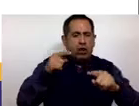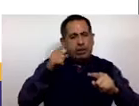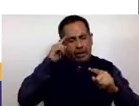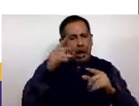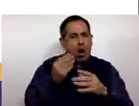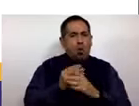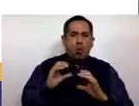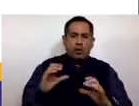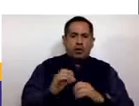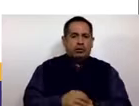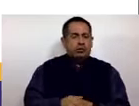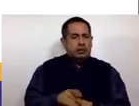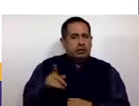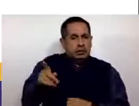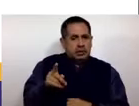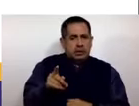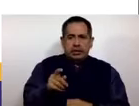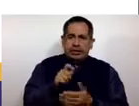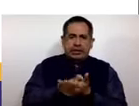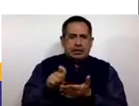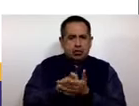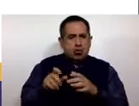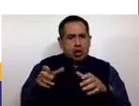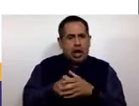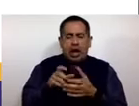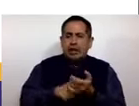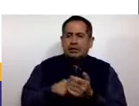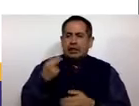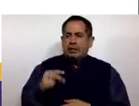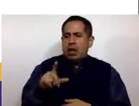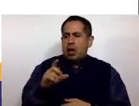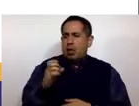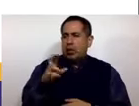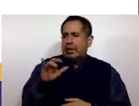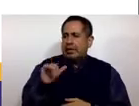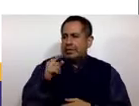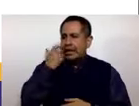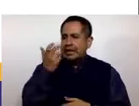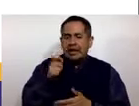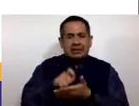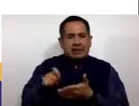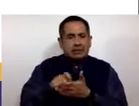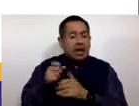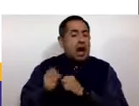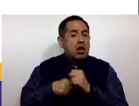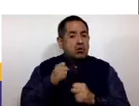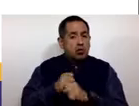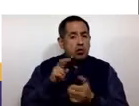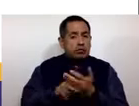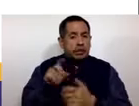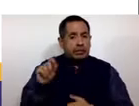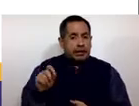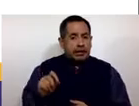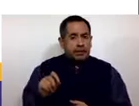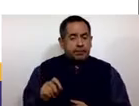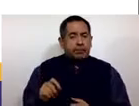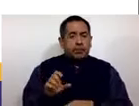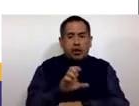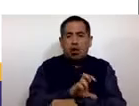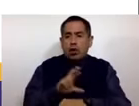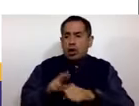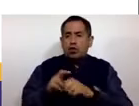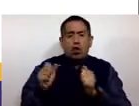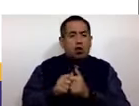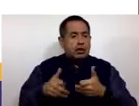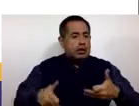proyecto ensayístico de escritura colectiva Lucrecia se dispone a la escritura 2020, en coordinación con la Compañía Teatral Estable